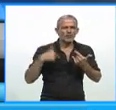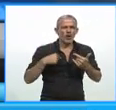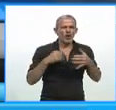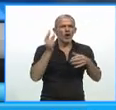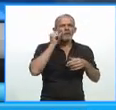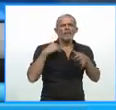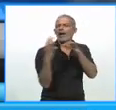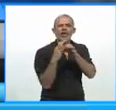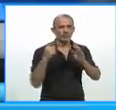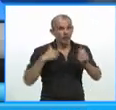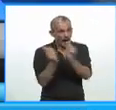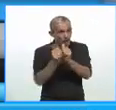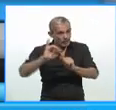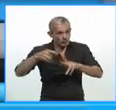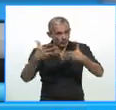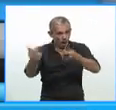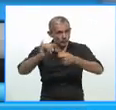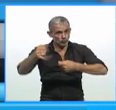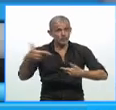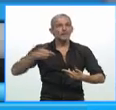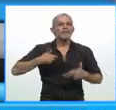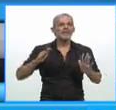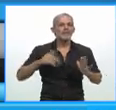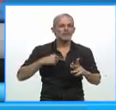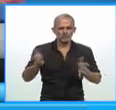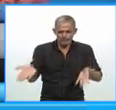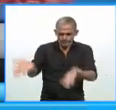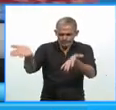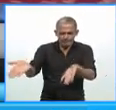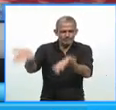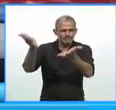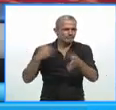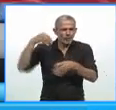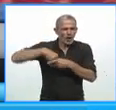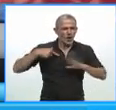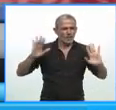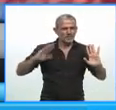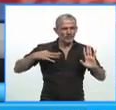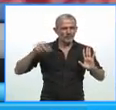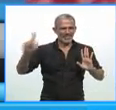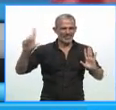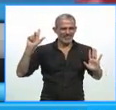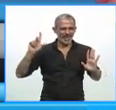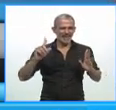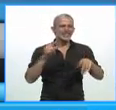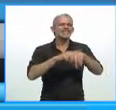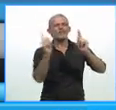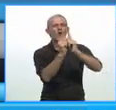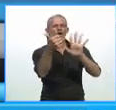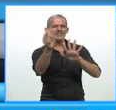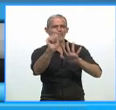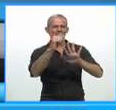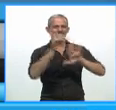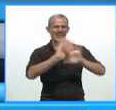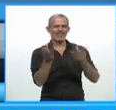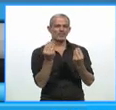yo me gusta acompañarlos y ayudarlos siempre que me lo piden, pero... Pero que hagan su camino. Exactamente. Sí. Y claro. Ese corto tiempo, igual que compartieron entrenando